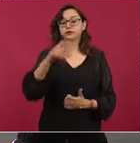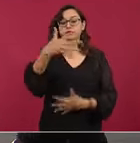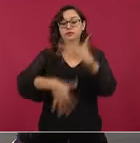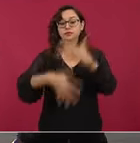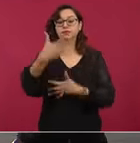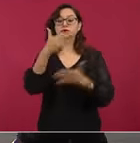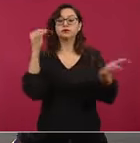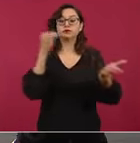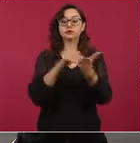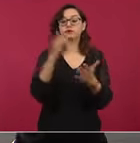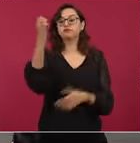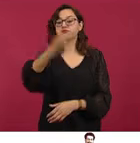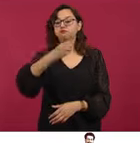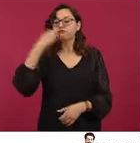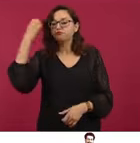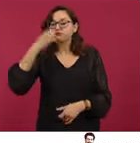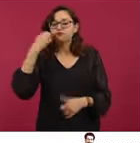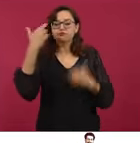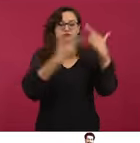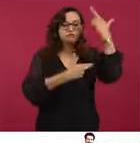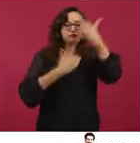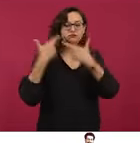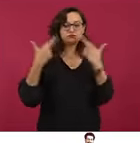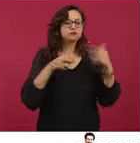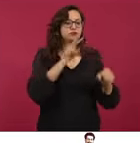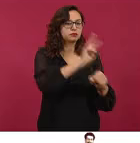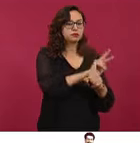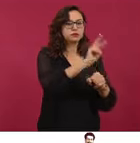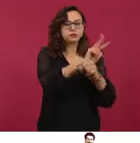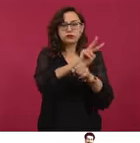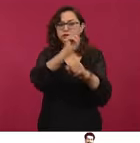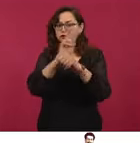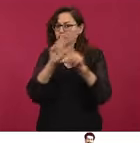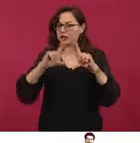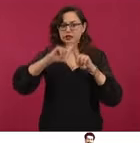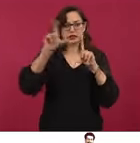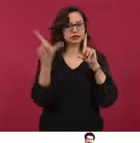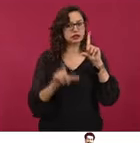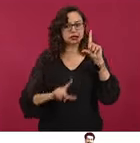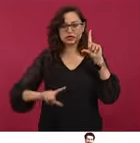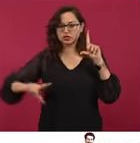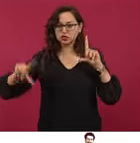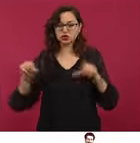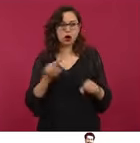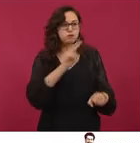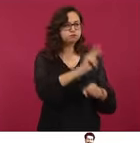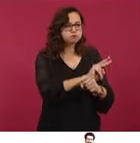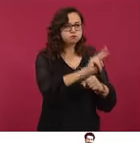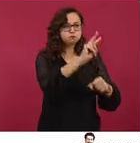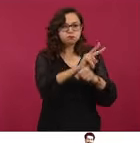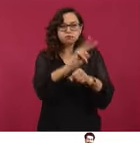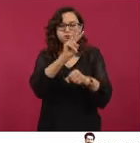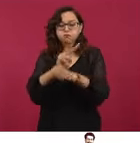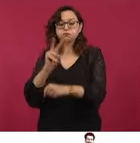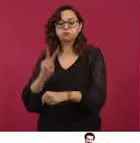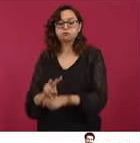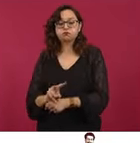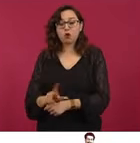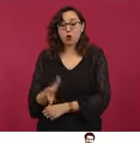mil escuelas que representan la muestra a nivel nacional de este monitoreo especial,